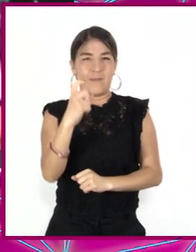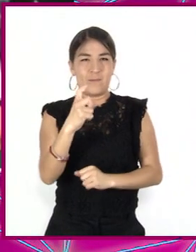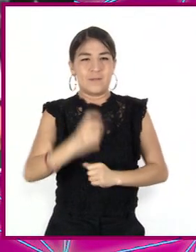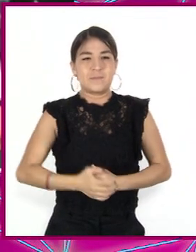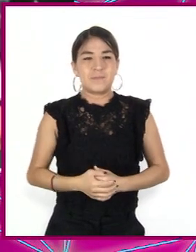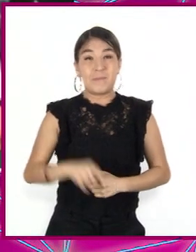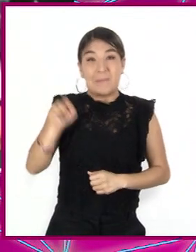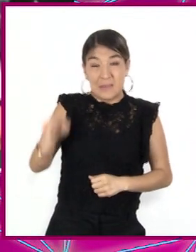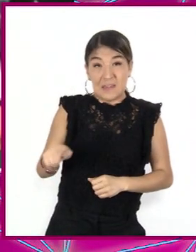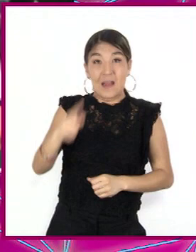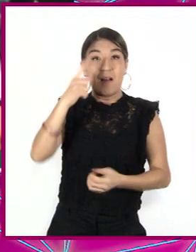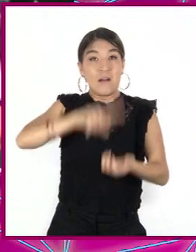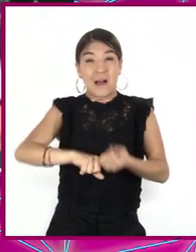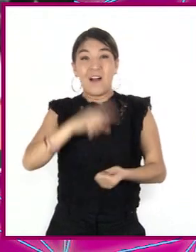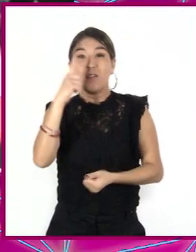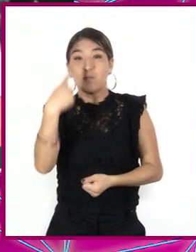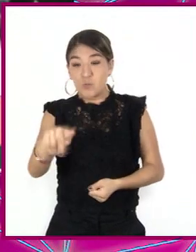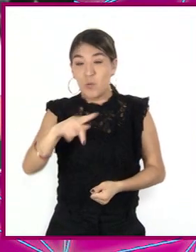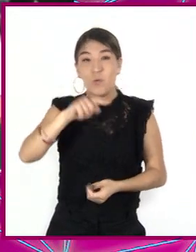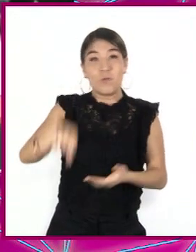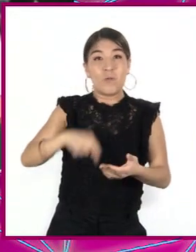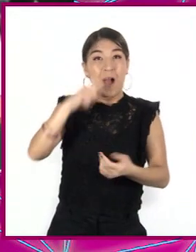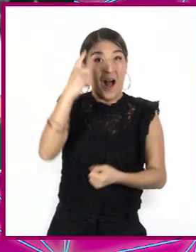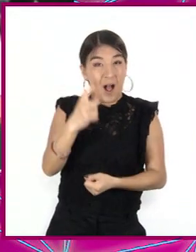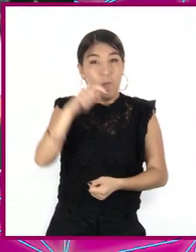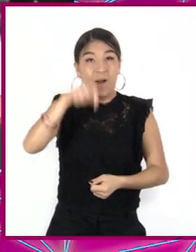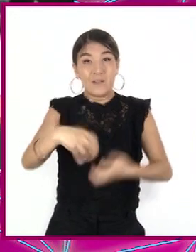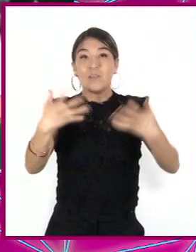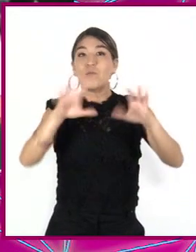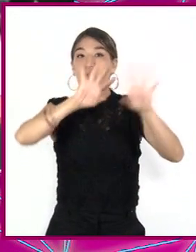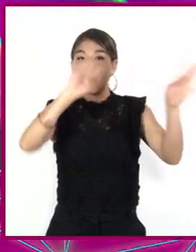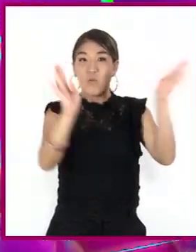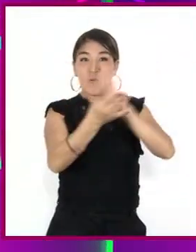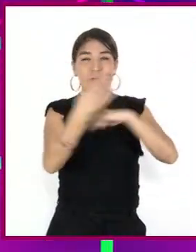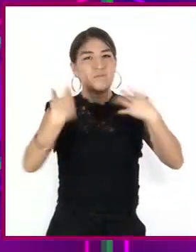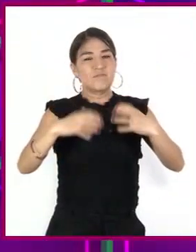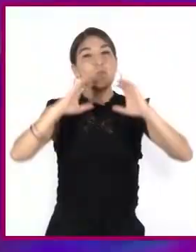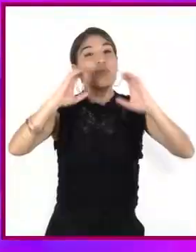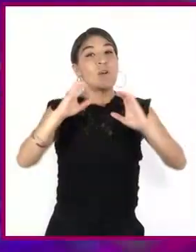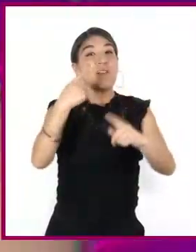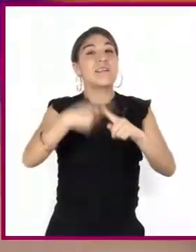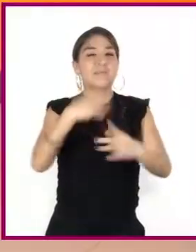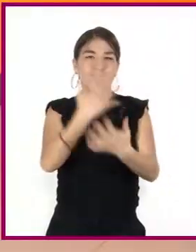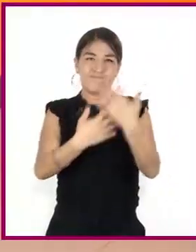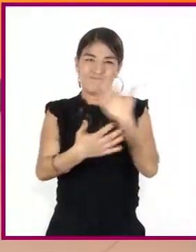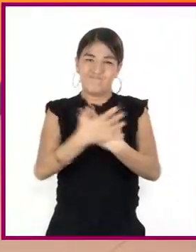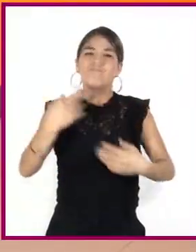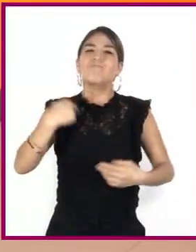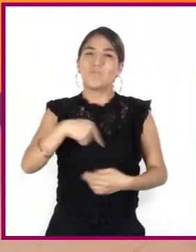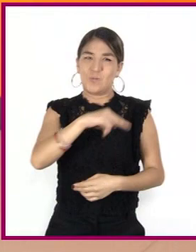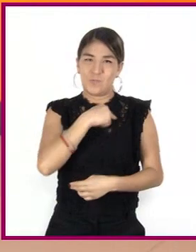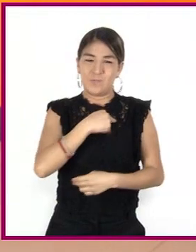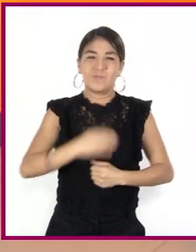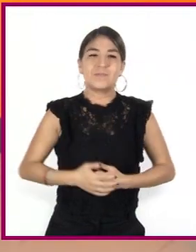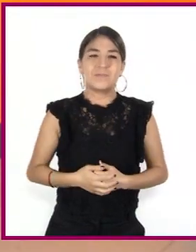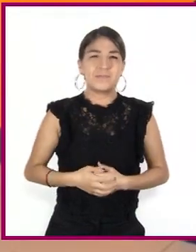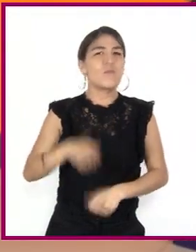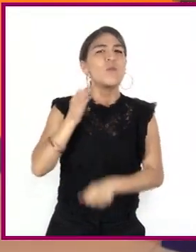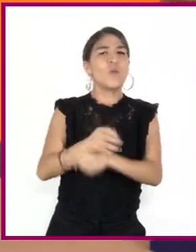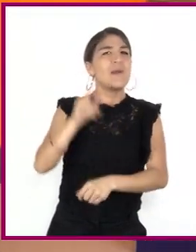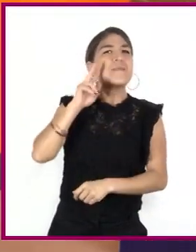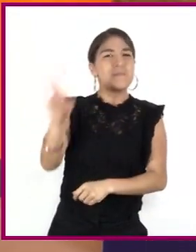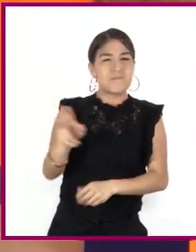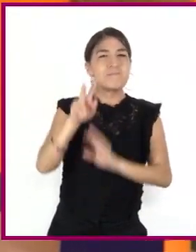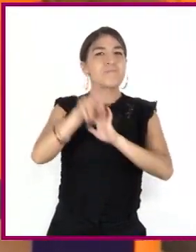El cuidado del agua y su estabilidad en nuestro mundo está en nuestras manos. ¿Qué les pareció? ¿Les